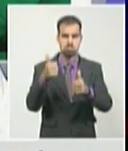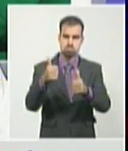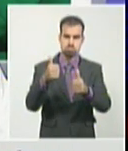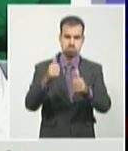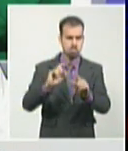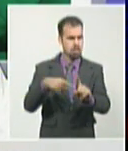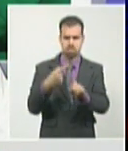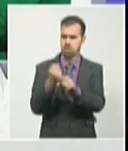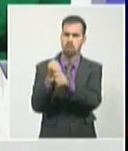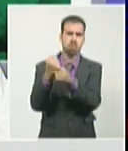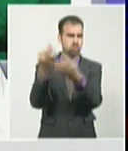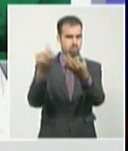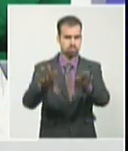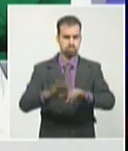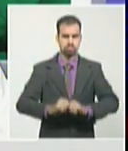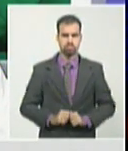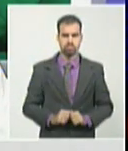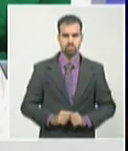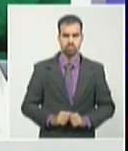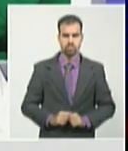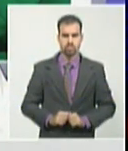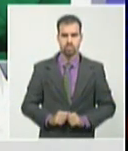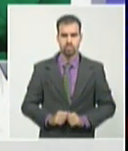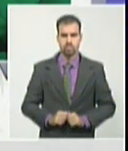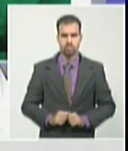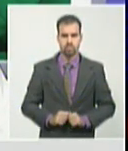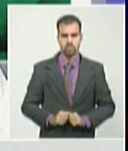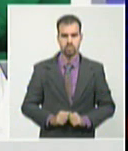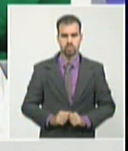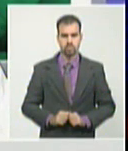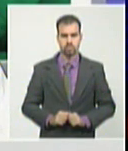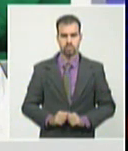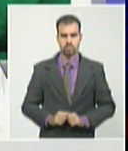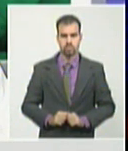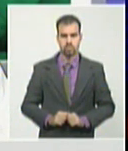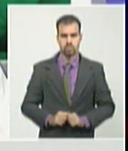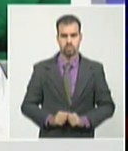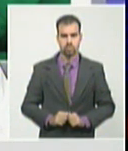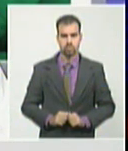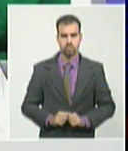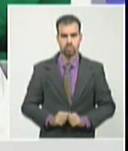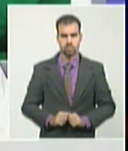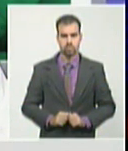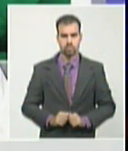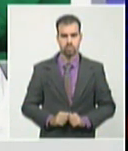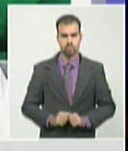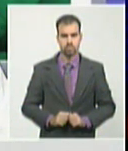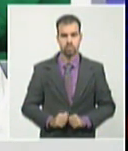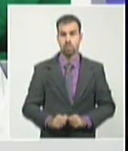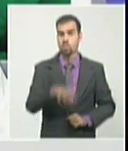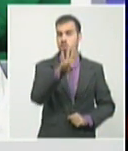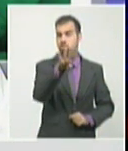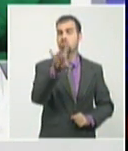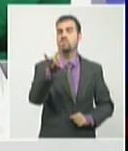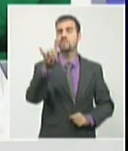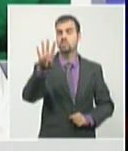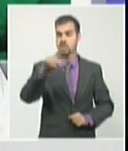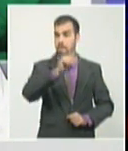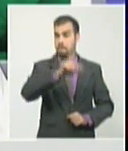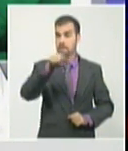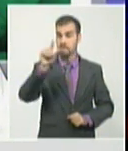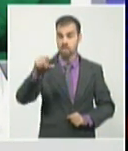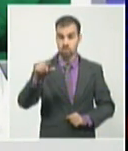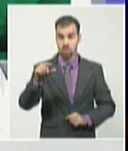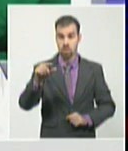actividad ya se acumula un total de 494 pacientes confirmados